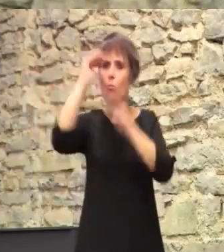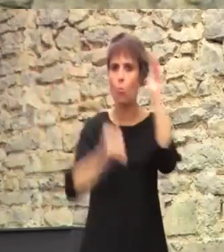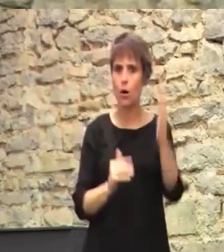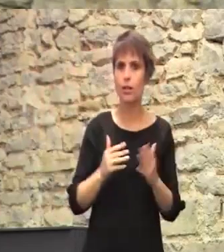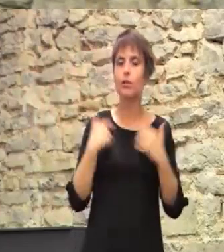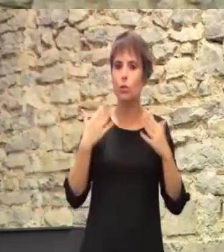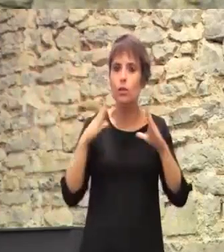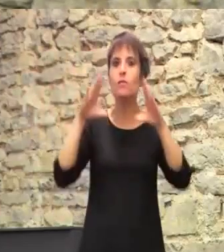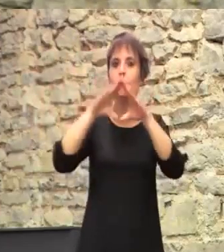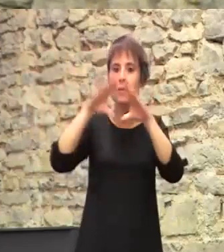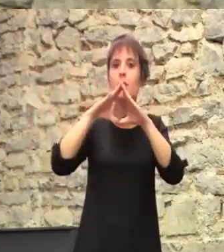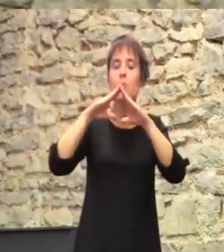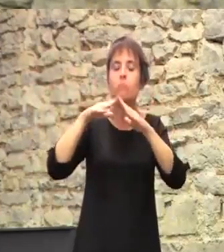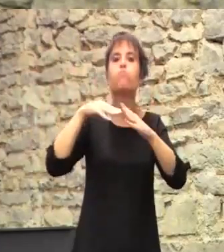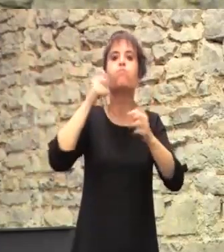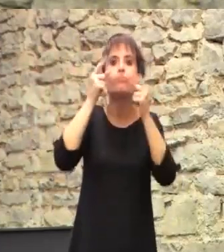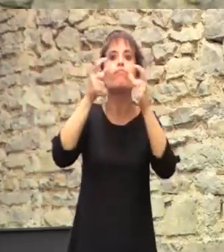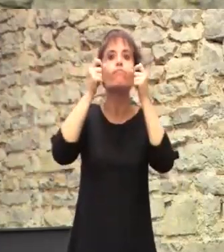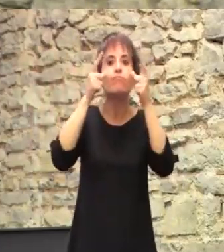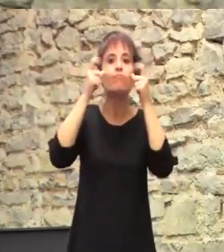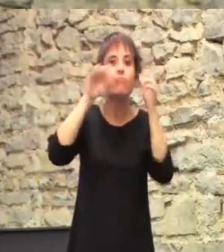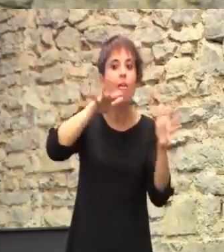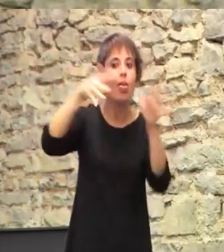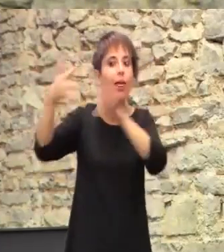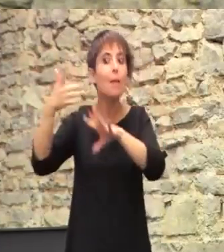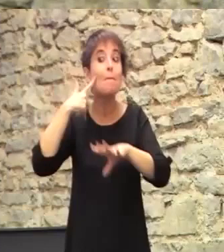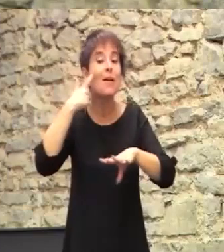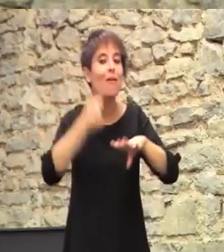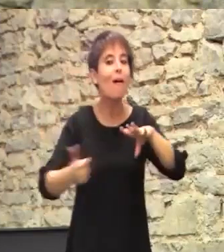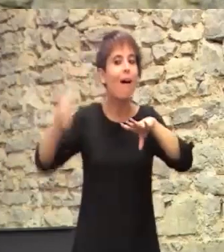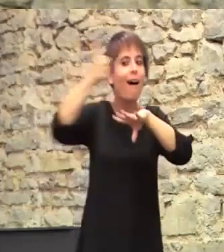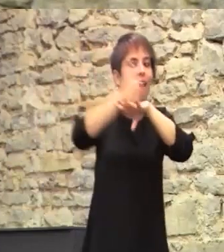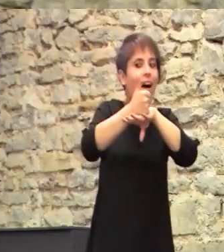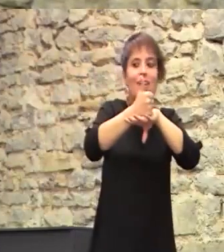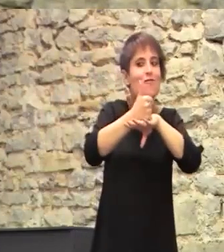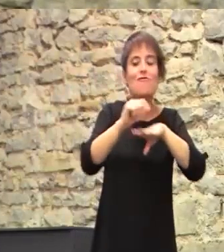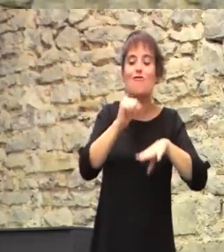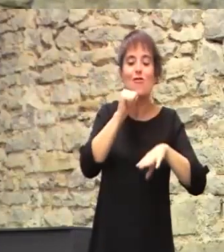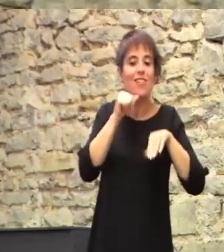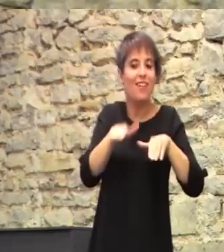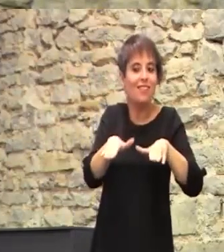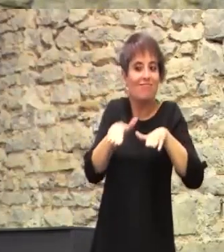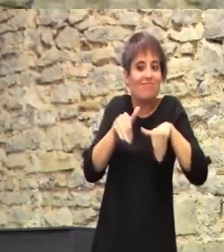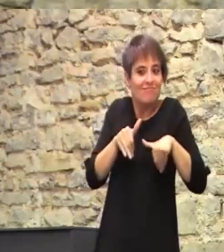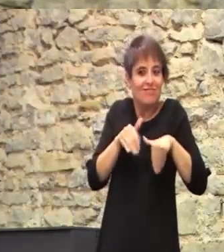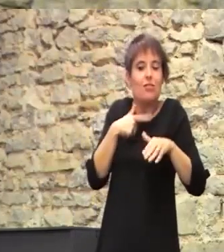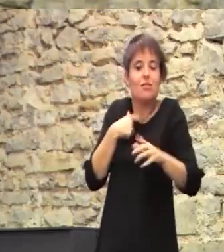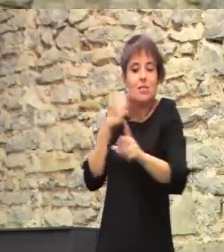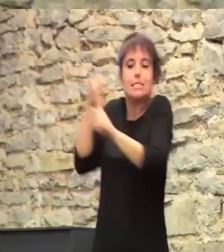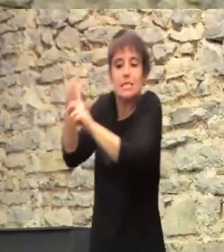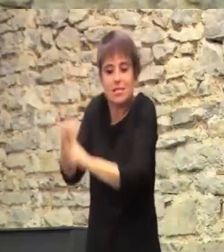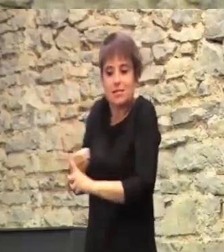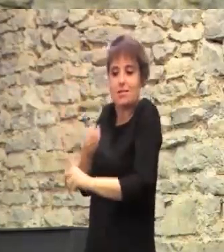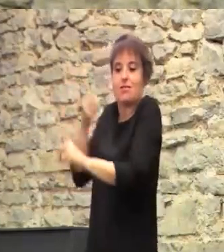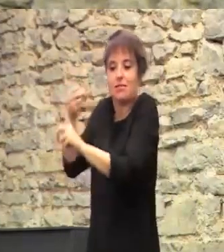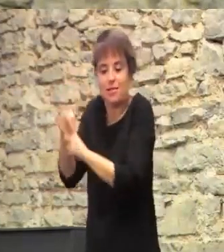ajustando pero el patriarcado no se quiere meter en el armario y no salir de ahí sigue y quise y